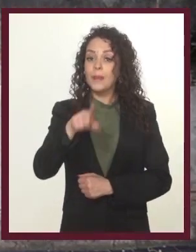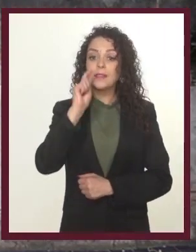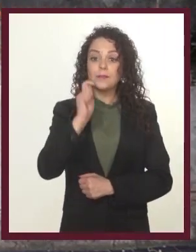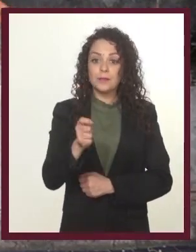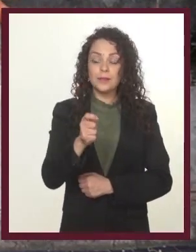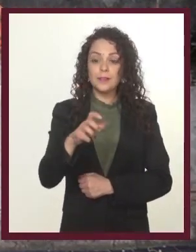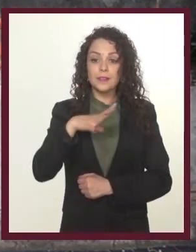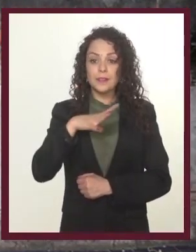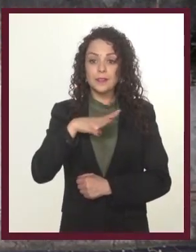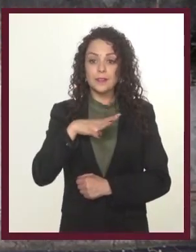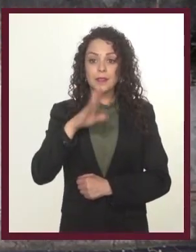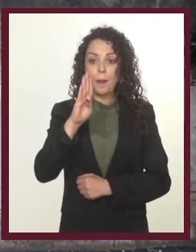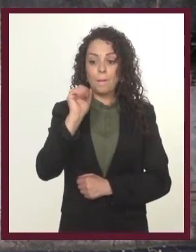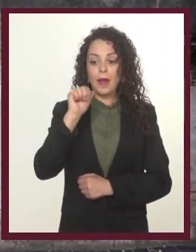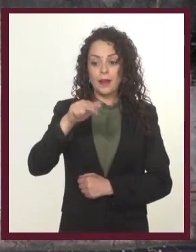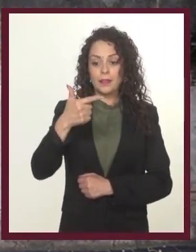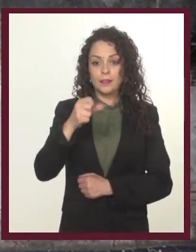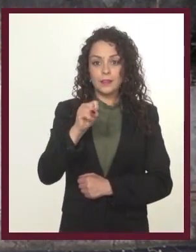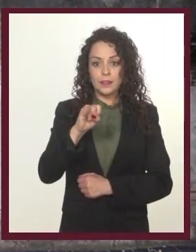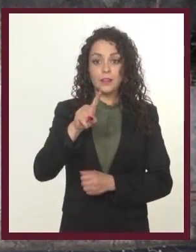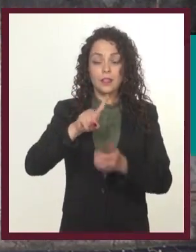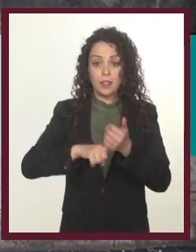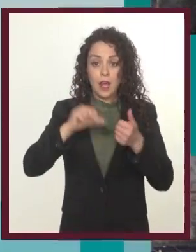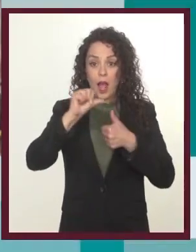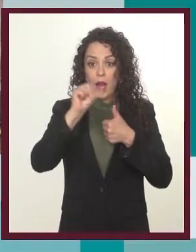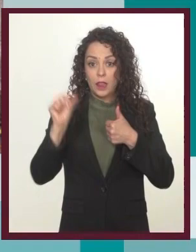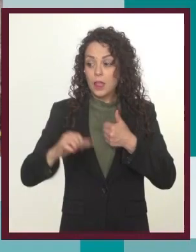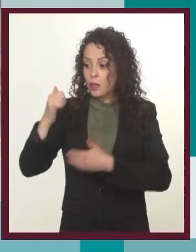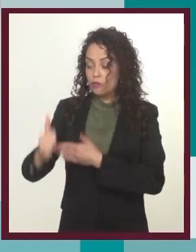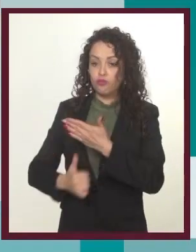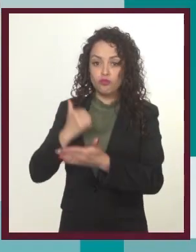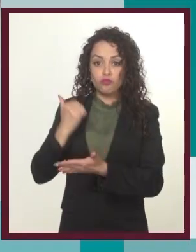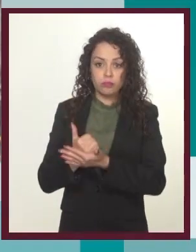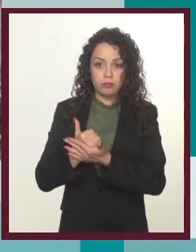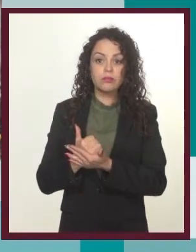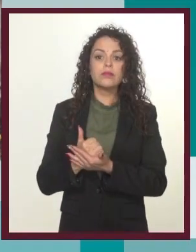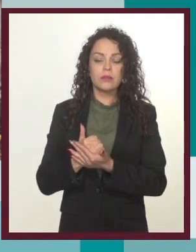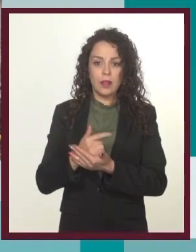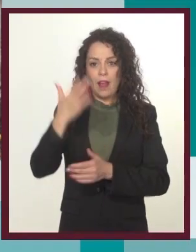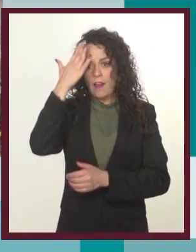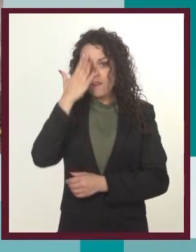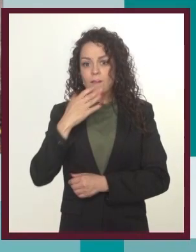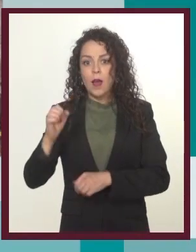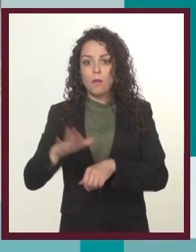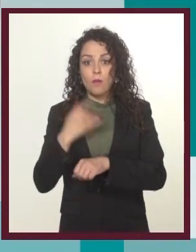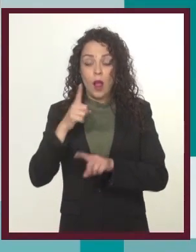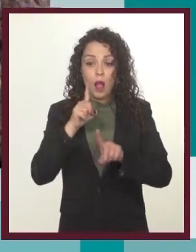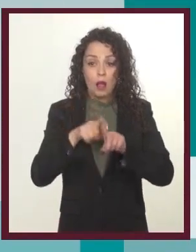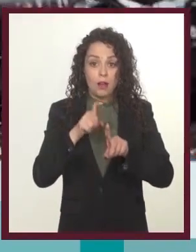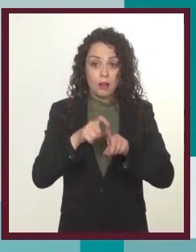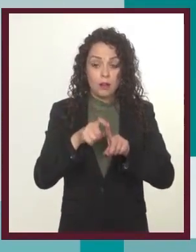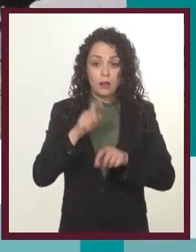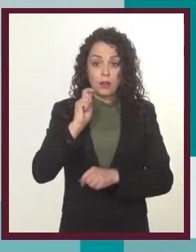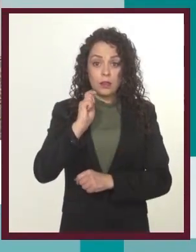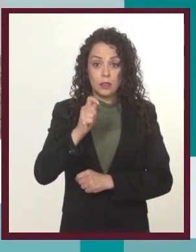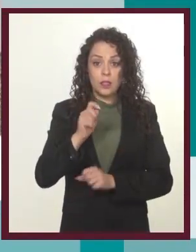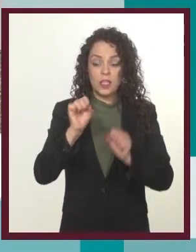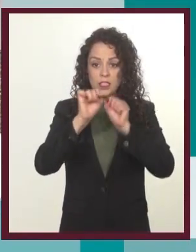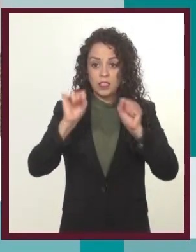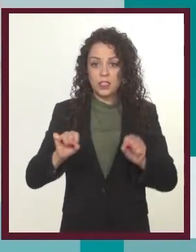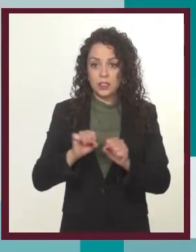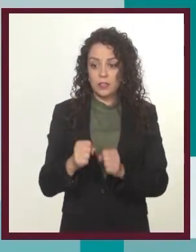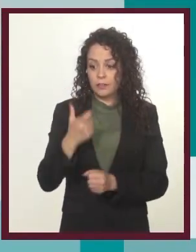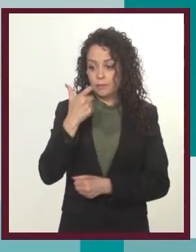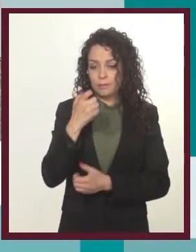Y también está, por supuesto, Banksy, un renombrado artista urbano famoso por su crítica ácida y muy irónica al